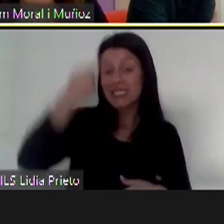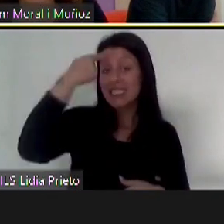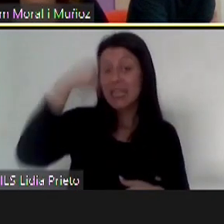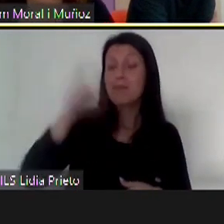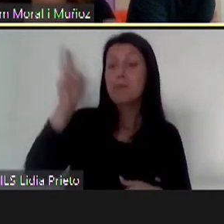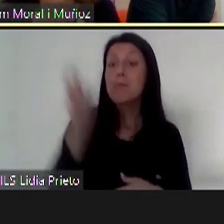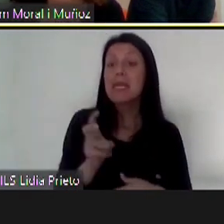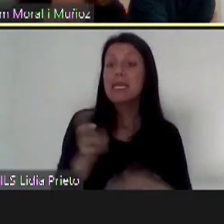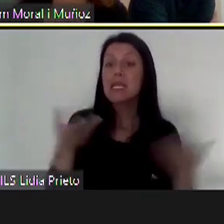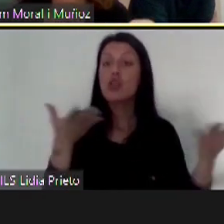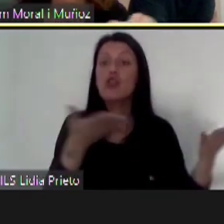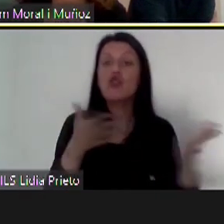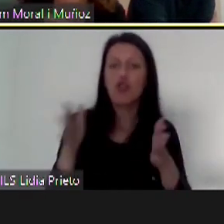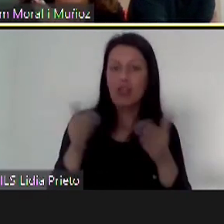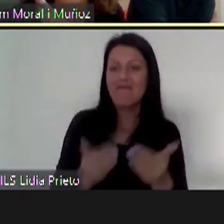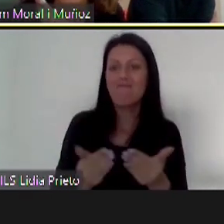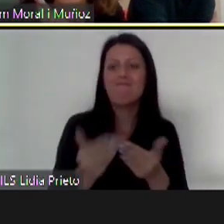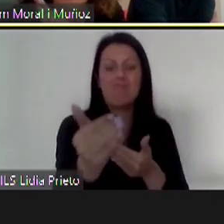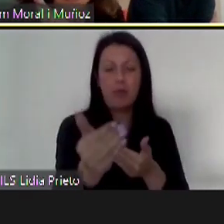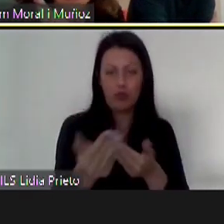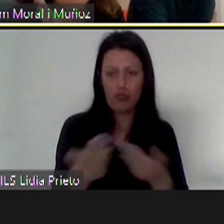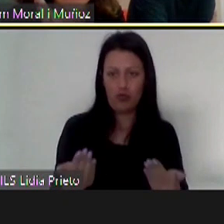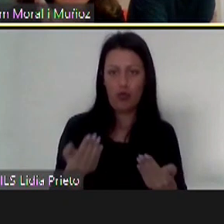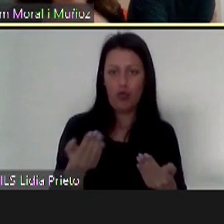venimos y hacia dónde vamos o en qué momento estamos.